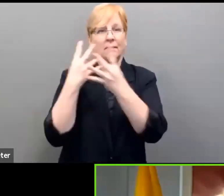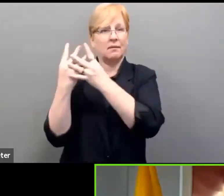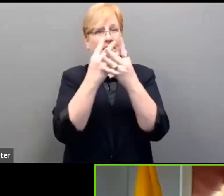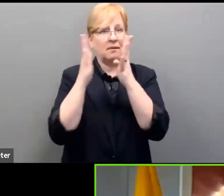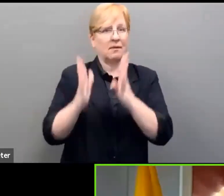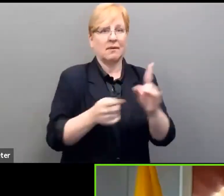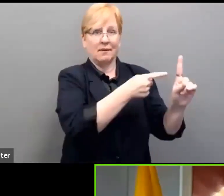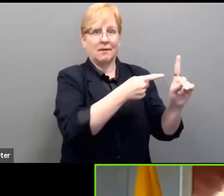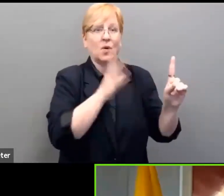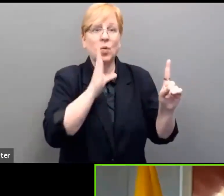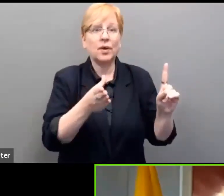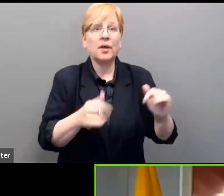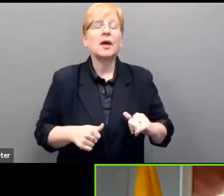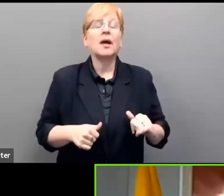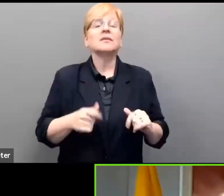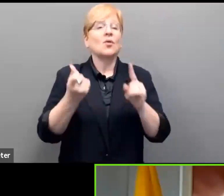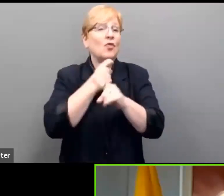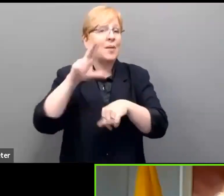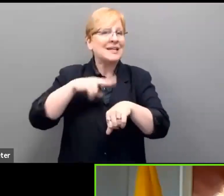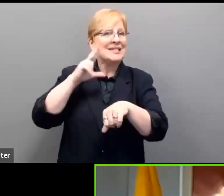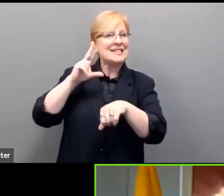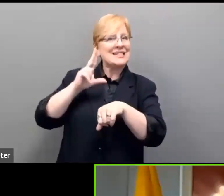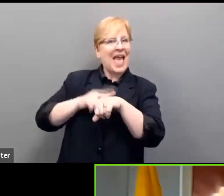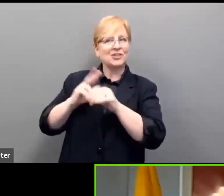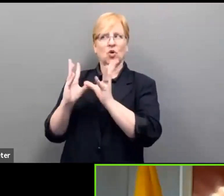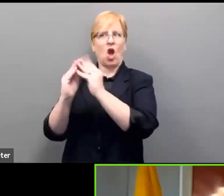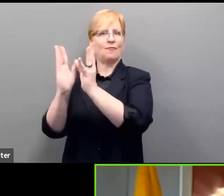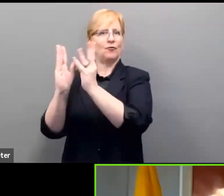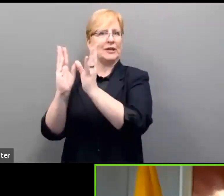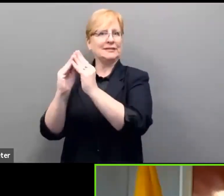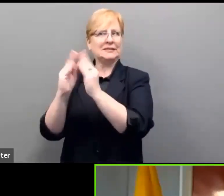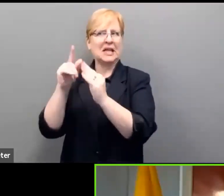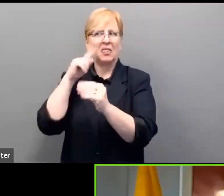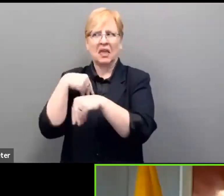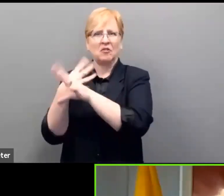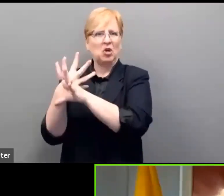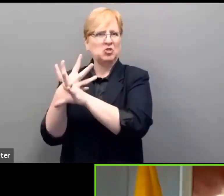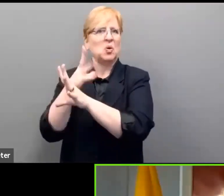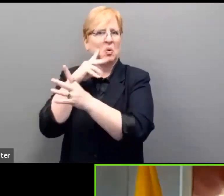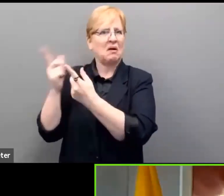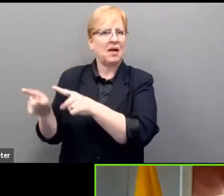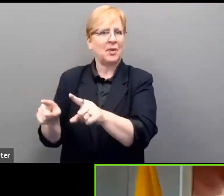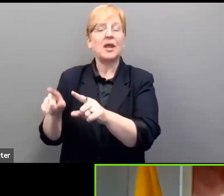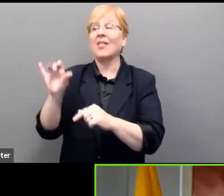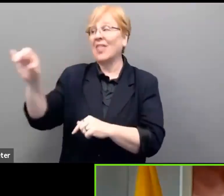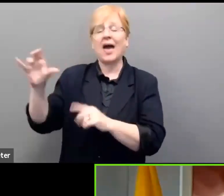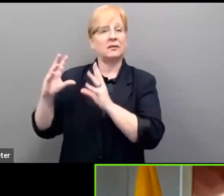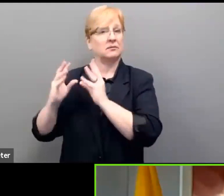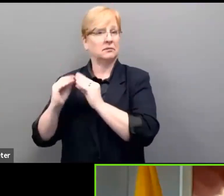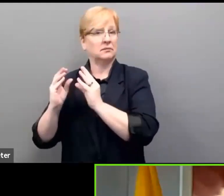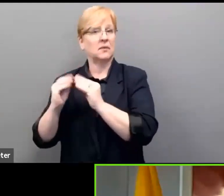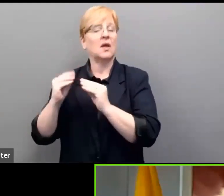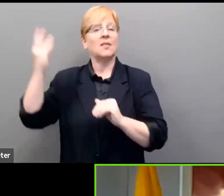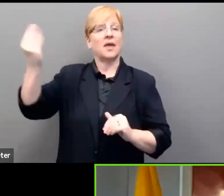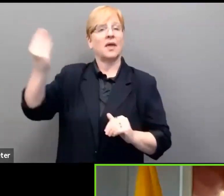nuestra población correccional a otros lugares donde tenemos suficiente personal y quiero indicar que basado